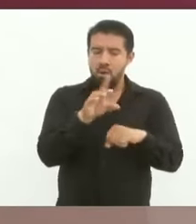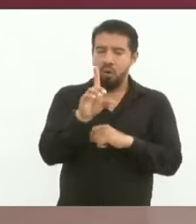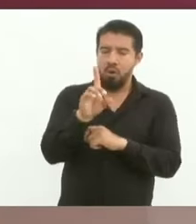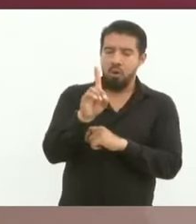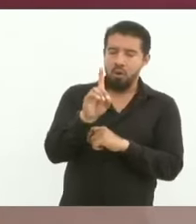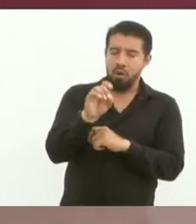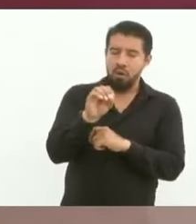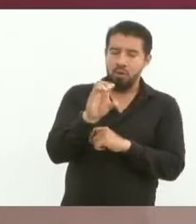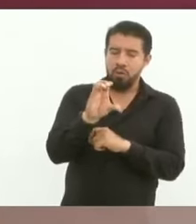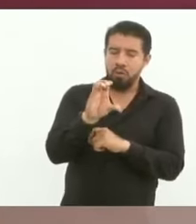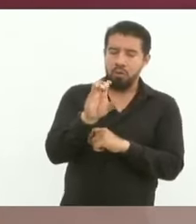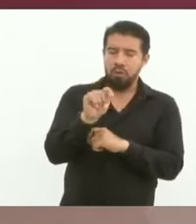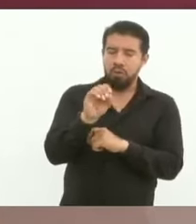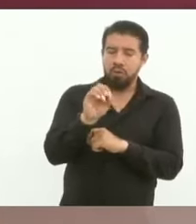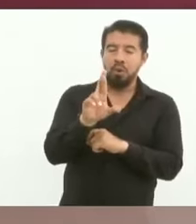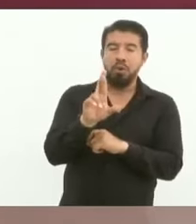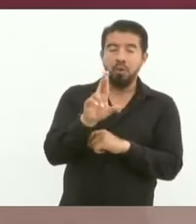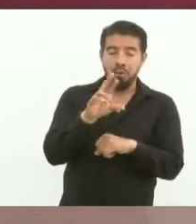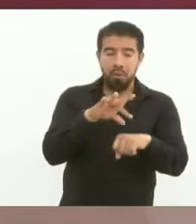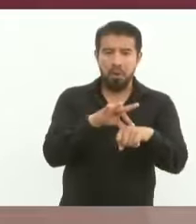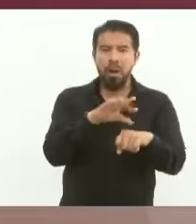sí me va a dar un mejoral,